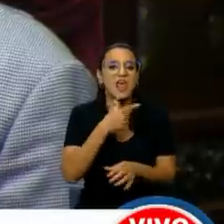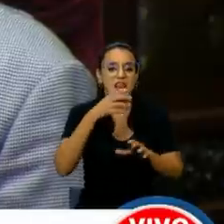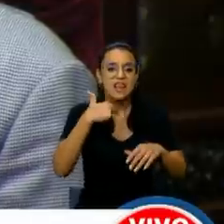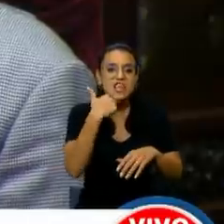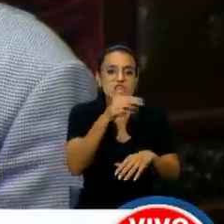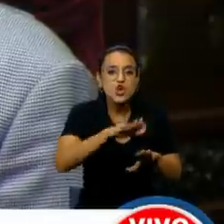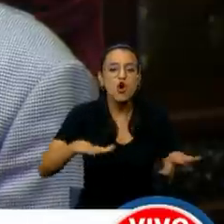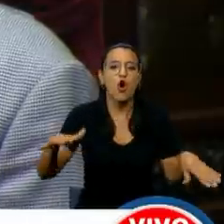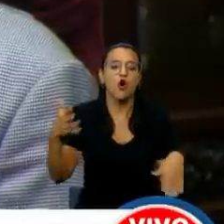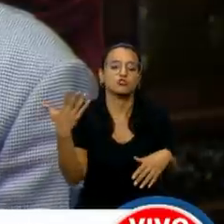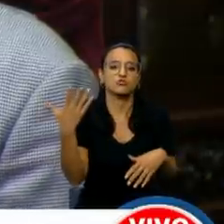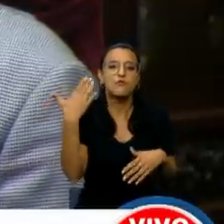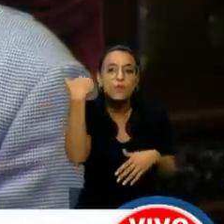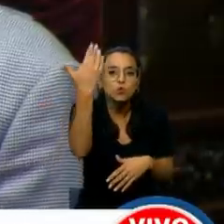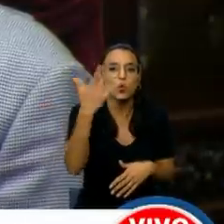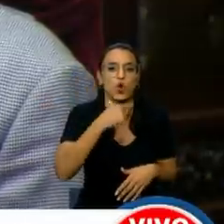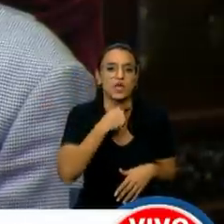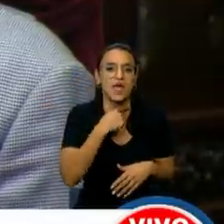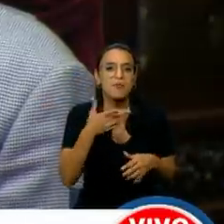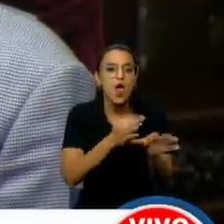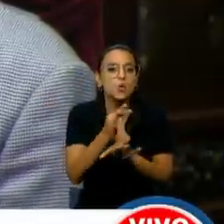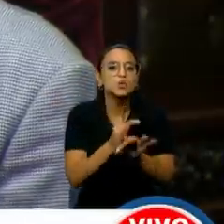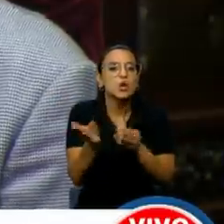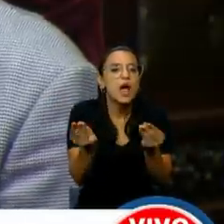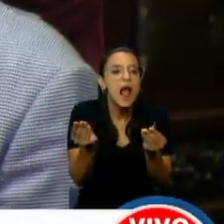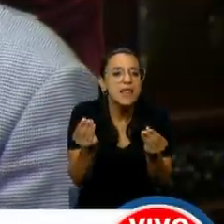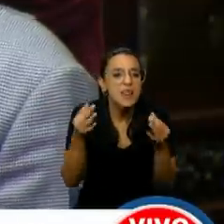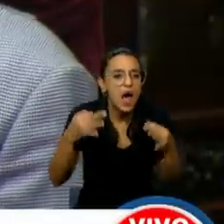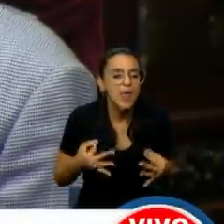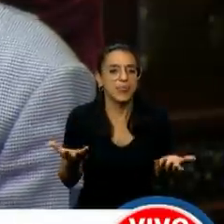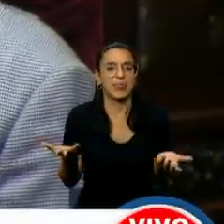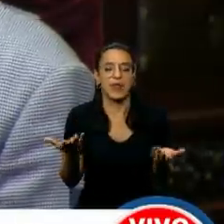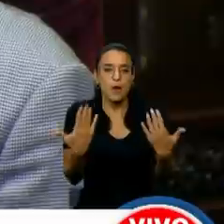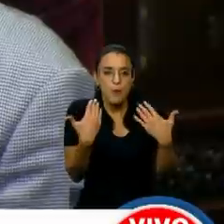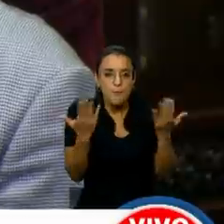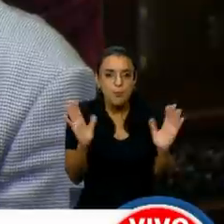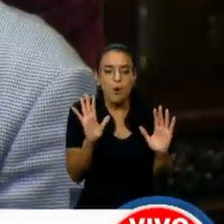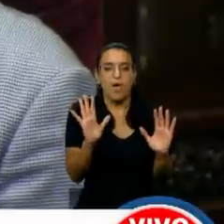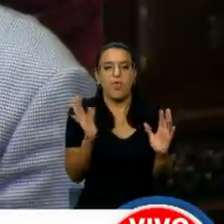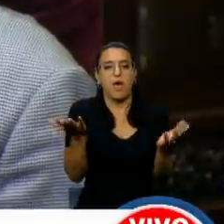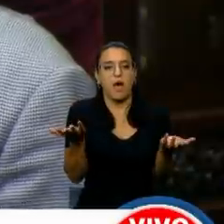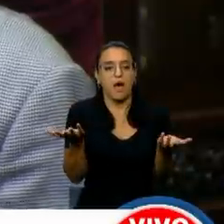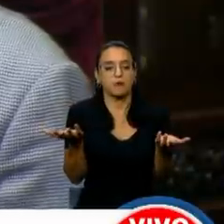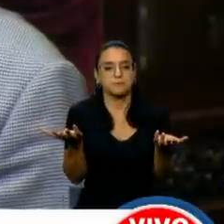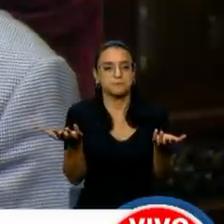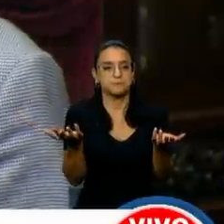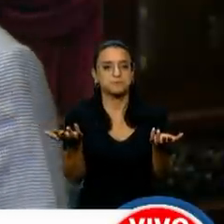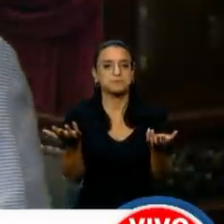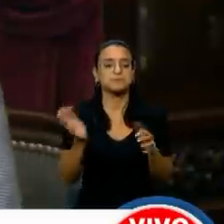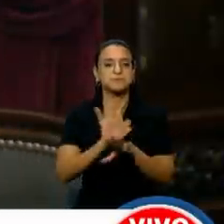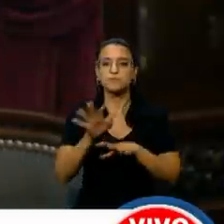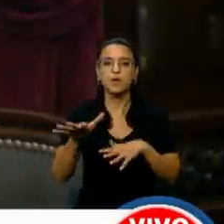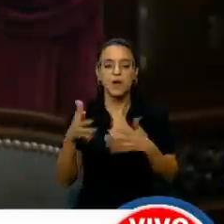con una educación de calidad una educación que sea que nos permita poder estar y ser